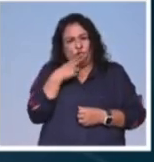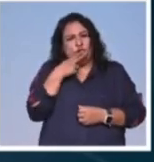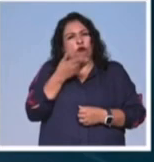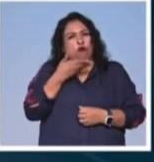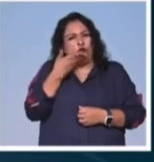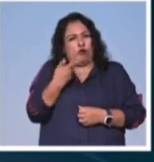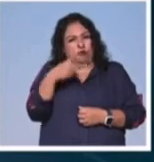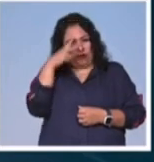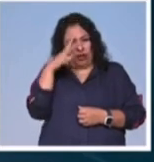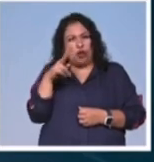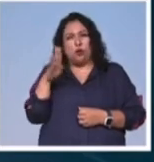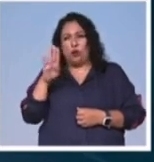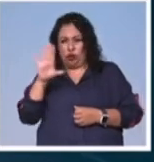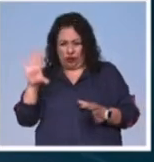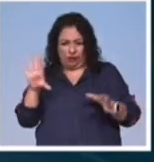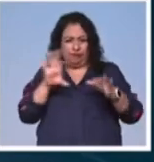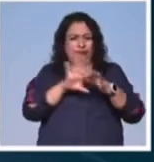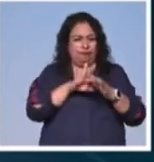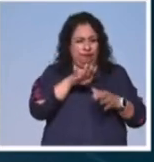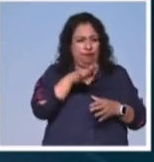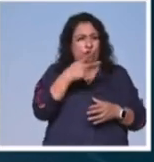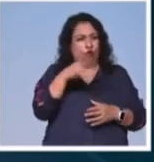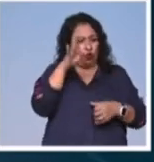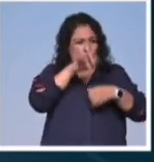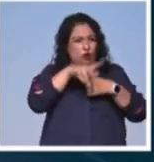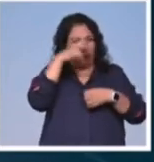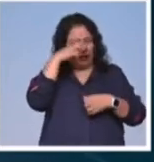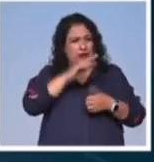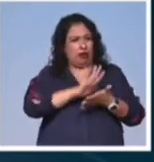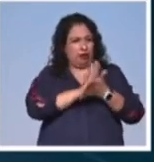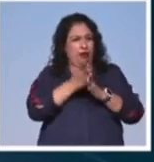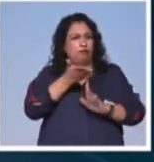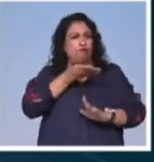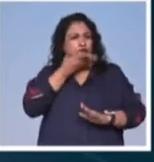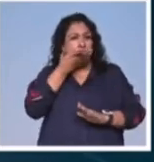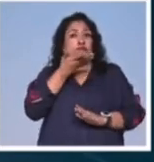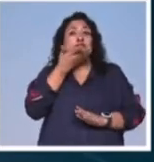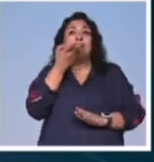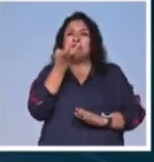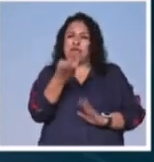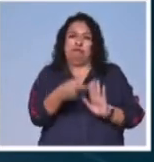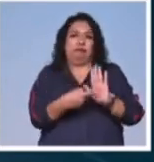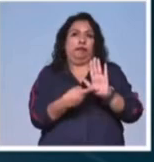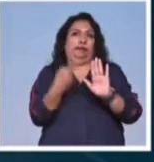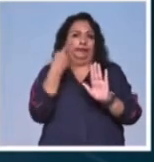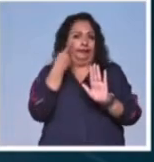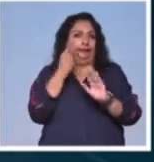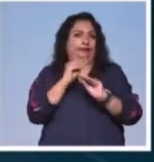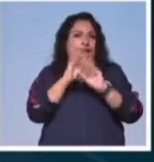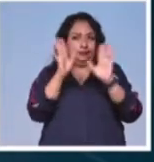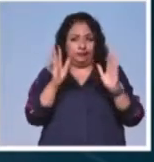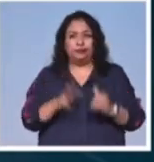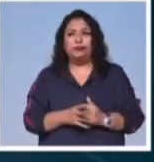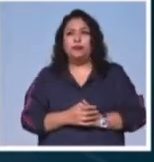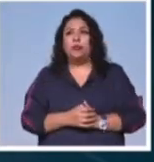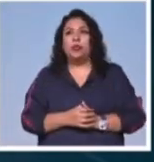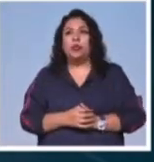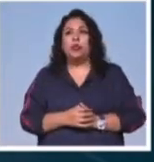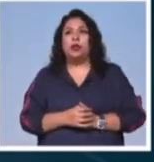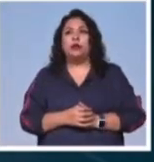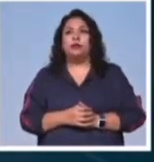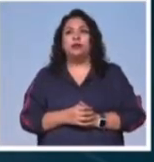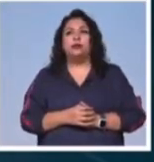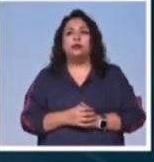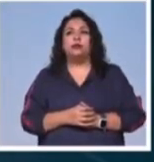que Buñuel supo adaptarse a la cultura mexicana, creo que es nuestro ejemplo más cercano, ¿no? ¿Cómo se ahogó mi